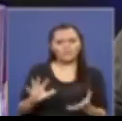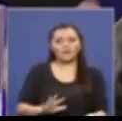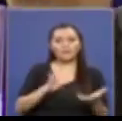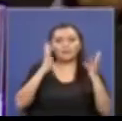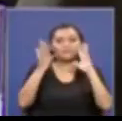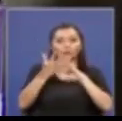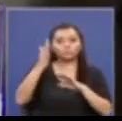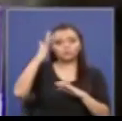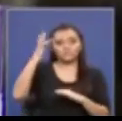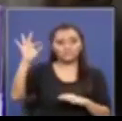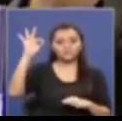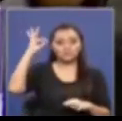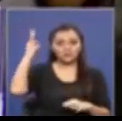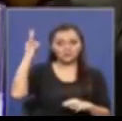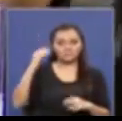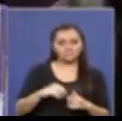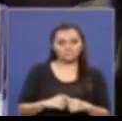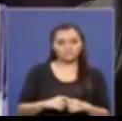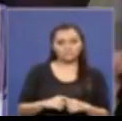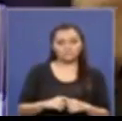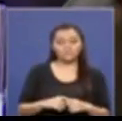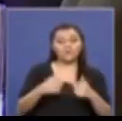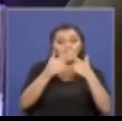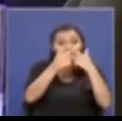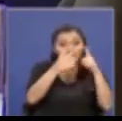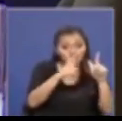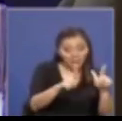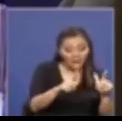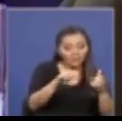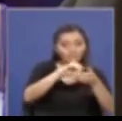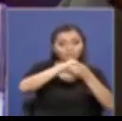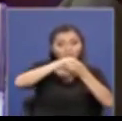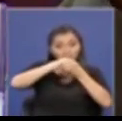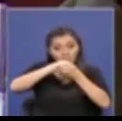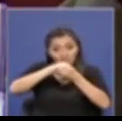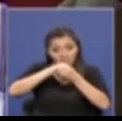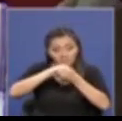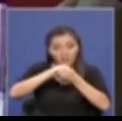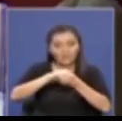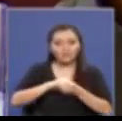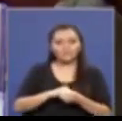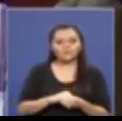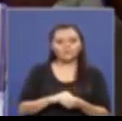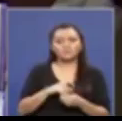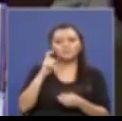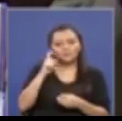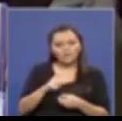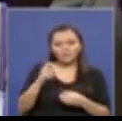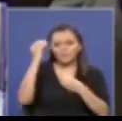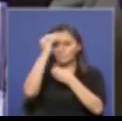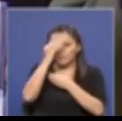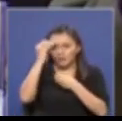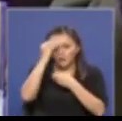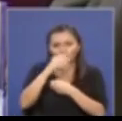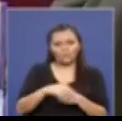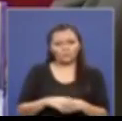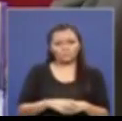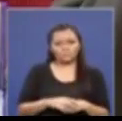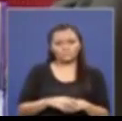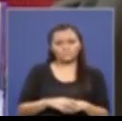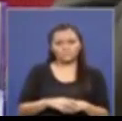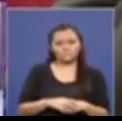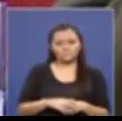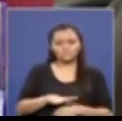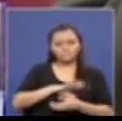Francesa, liberté, fraternité, égalité, para que haya verdadera libertad, debe haber valores,